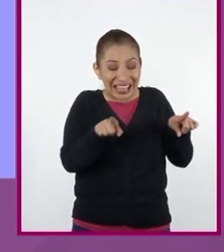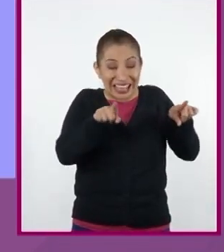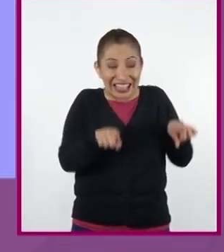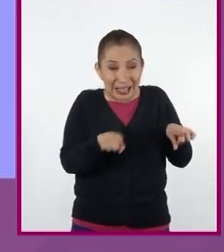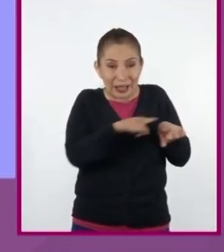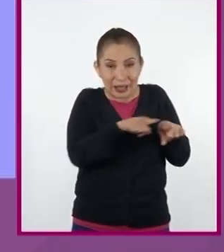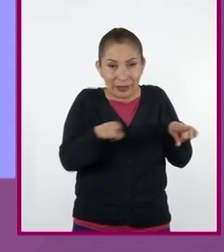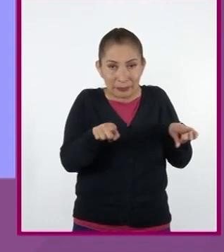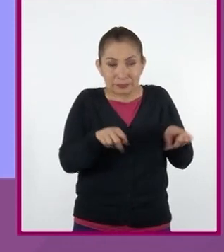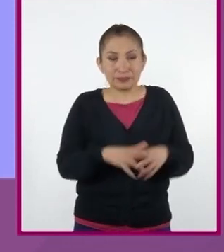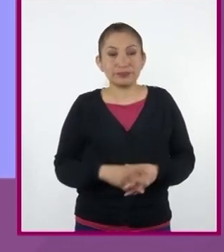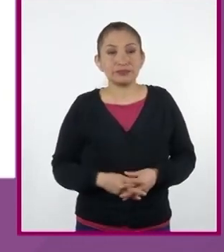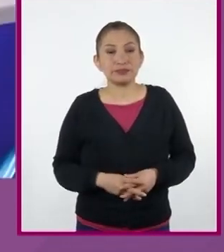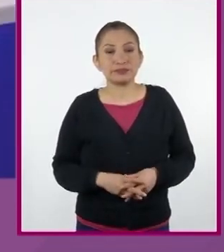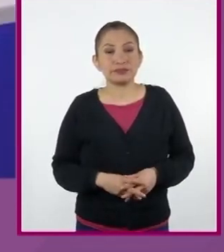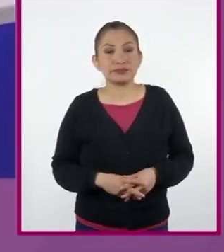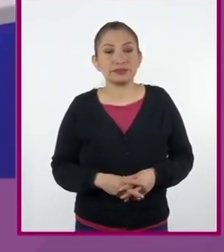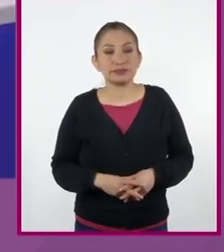esa distancia.